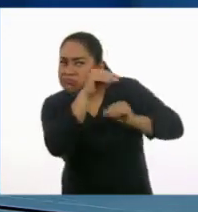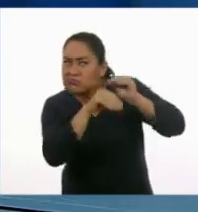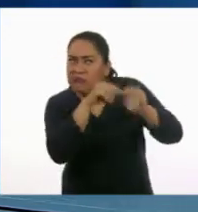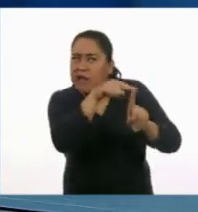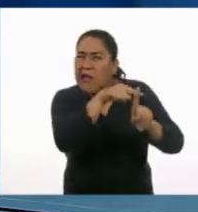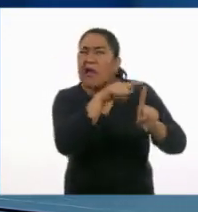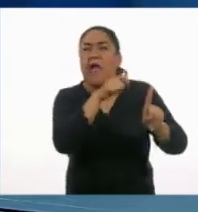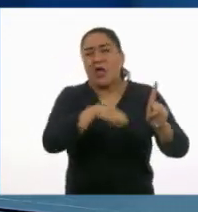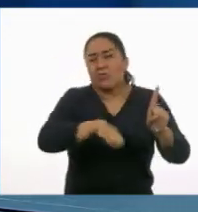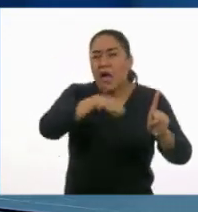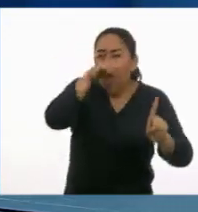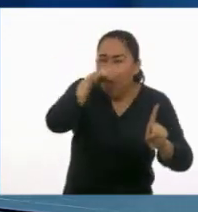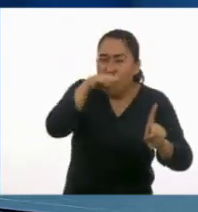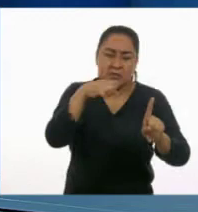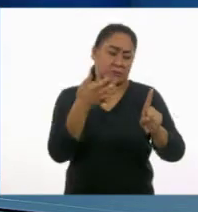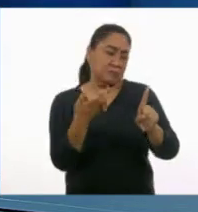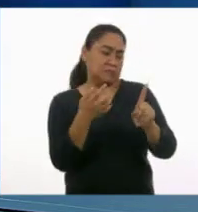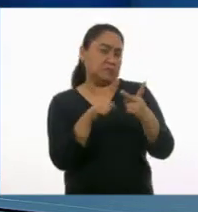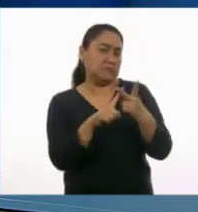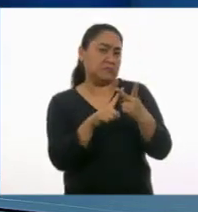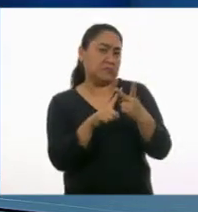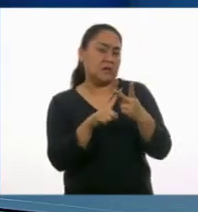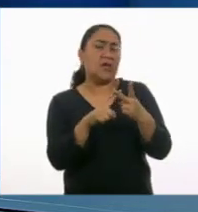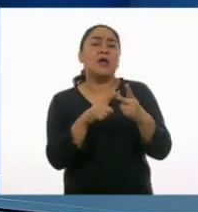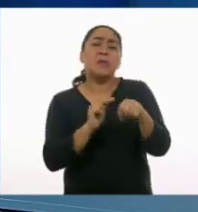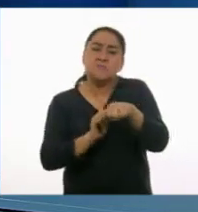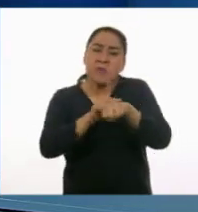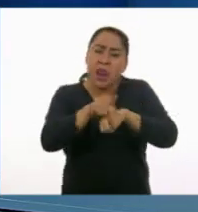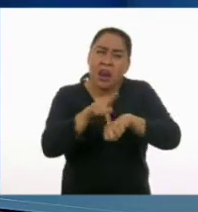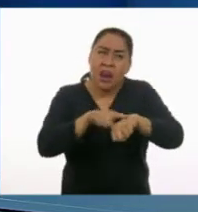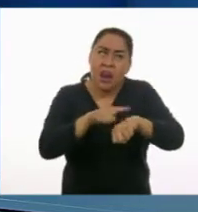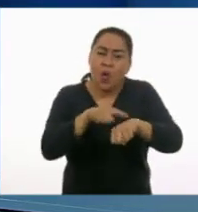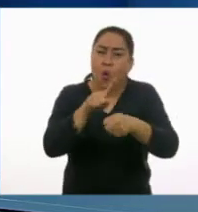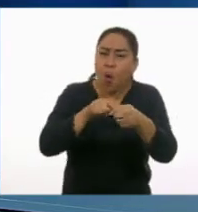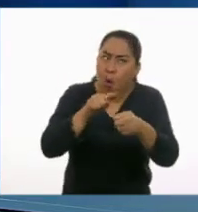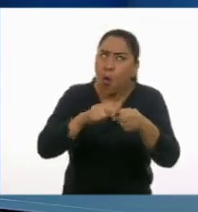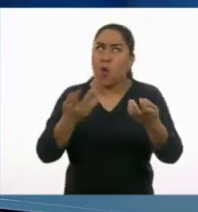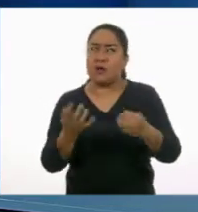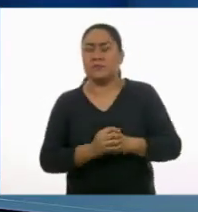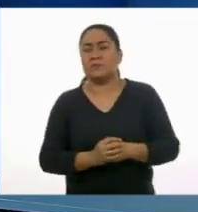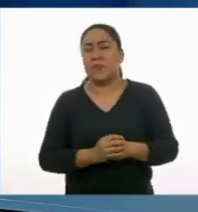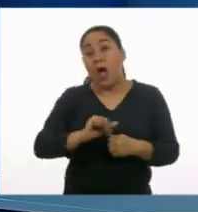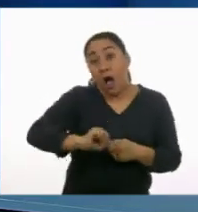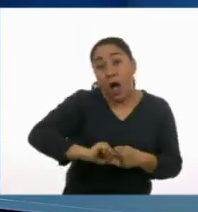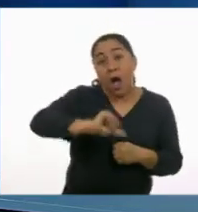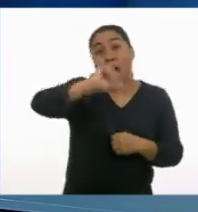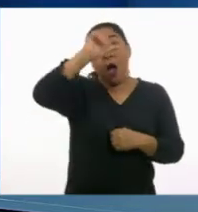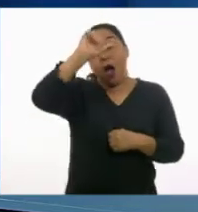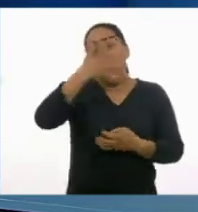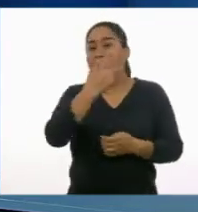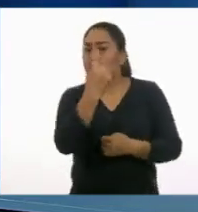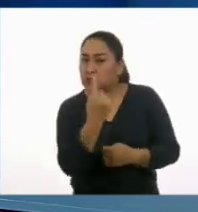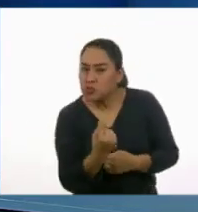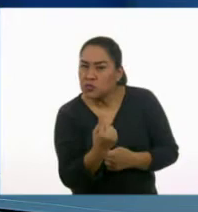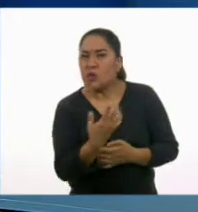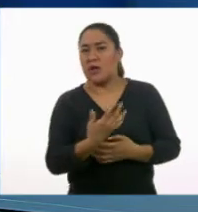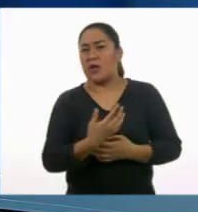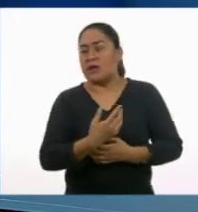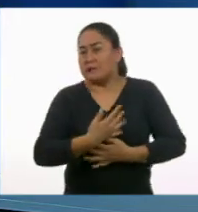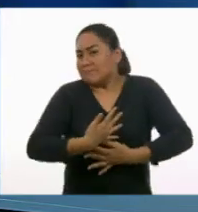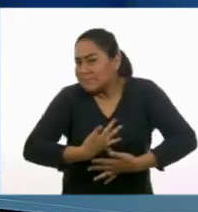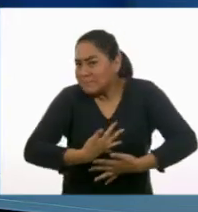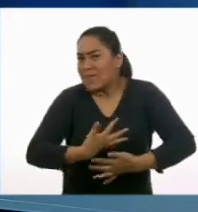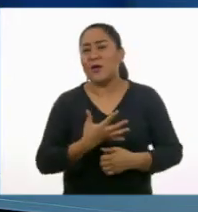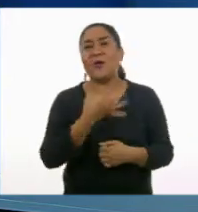¿Sí? ¿Qué color de piel tiene? ¿Si es alto o si es chaparrito? ¿Si es robusto? ¿Si